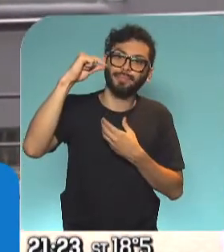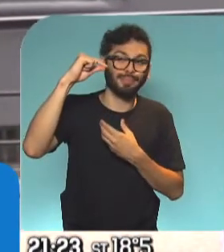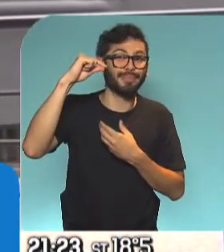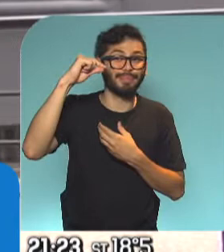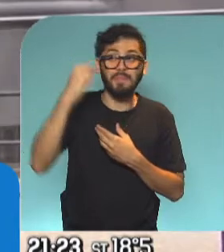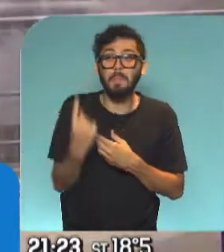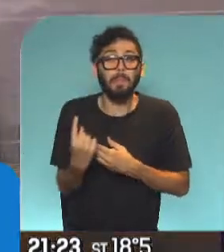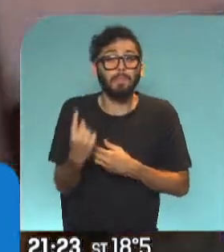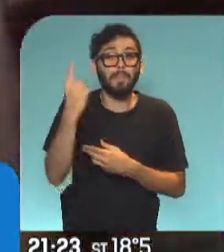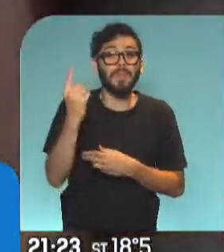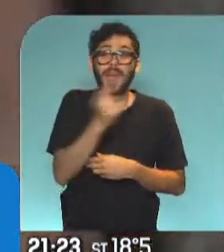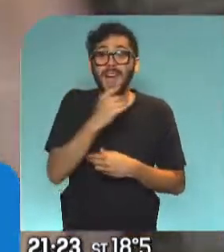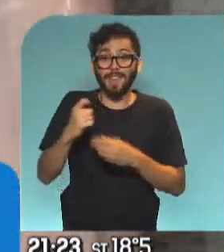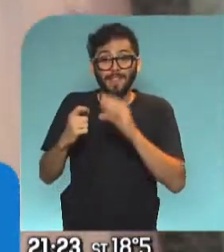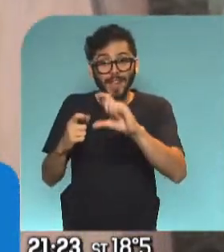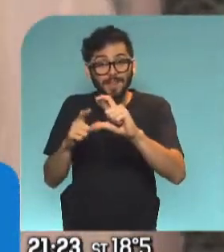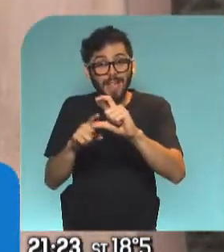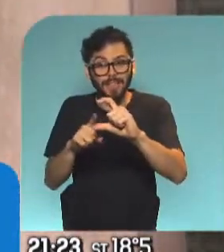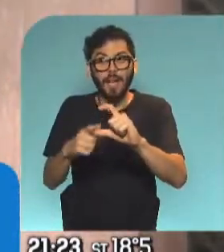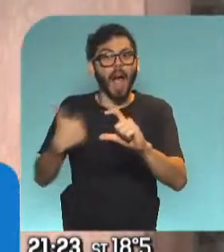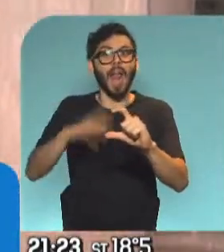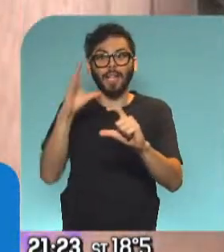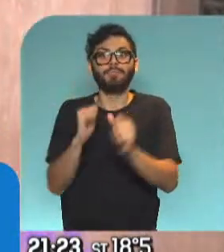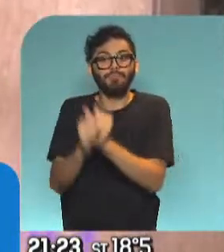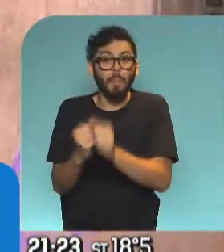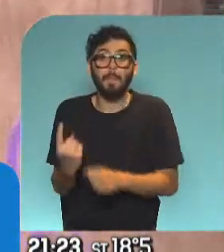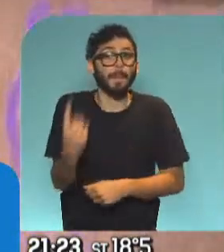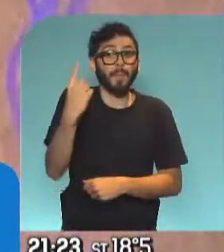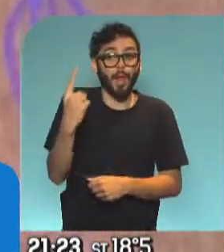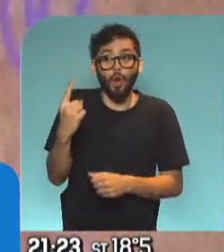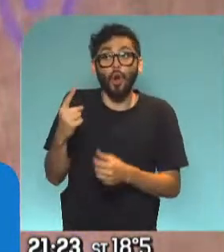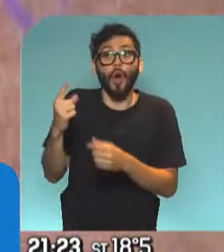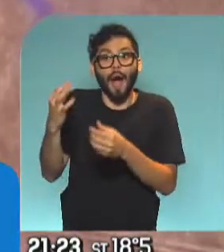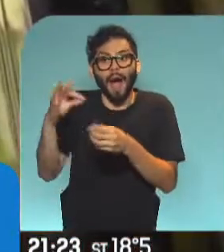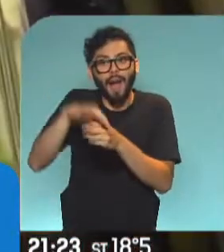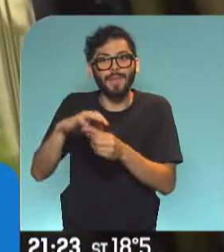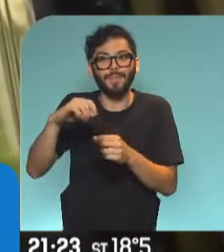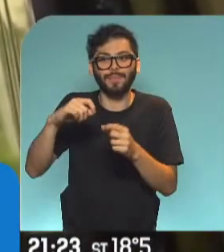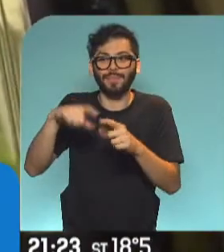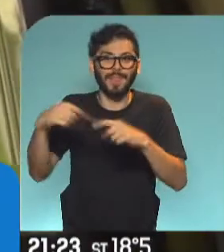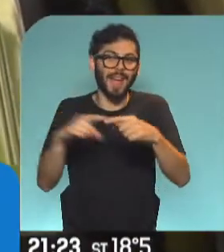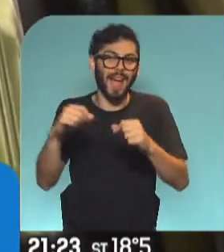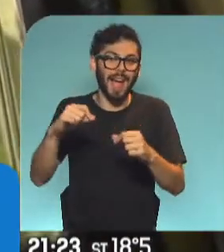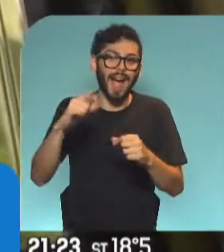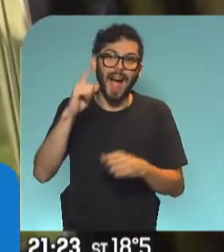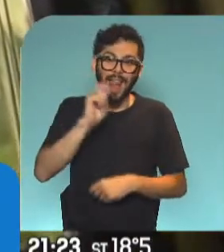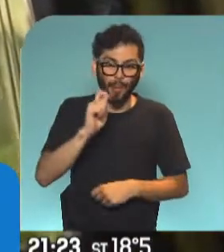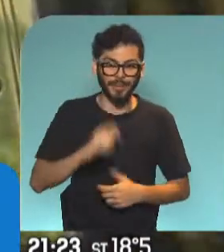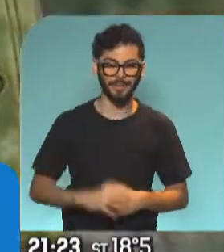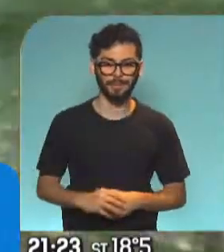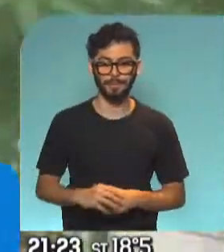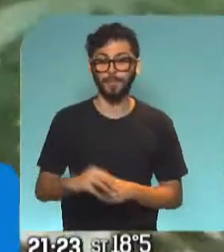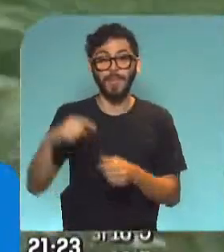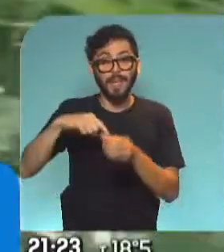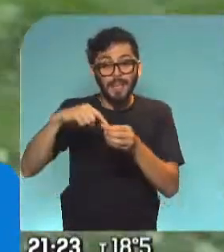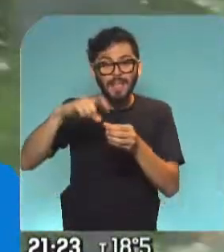va a producir dentro de nuestro país en cuanto a cannabis. Los cannabinoides tienen un lugar en el tratamiento de la epilepsia, sin